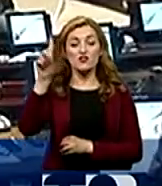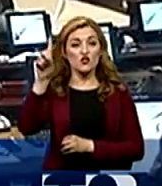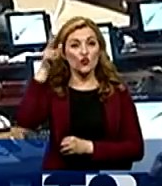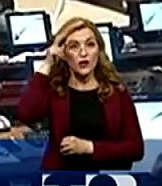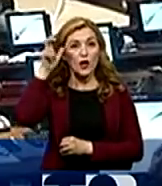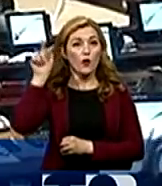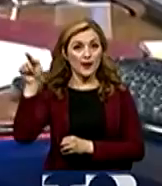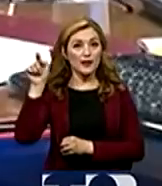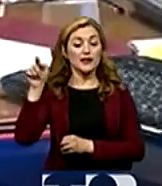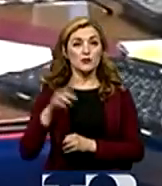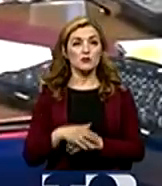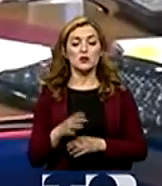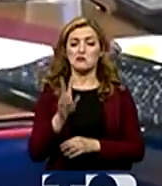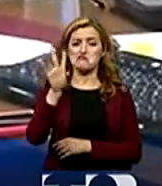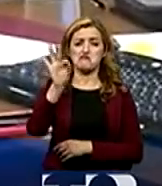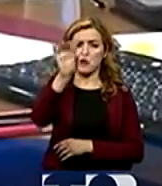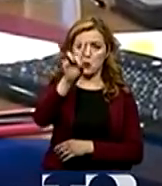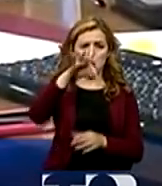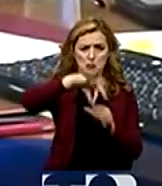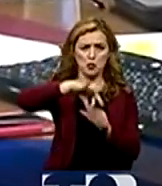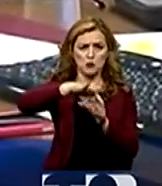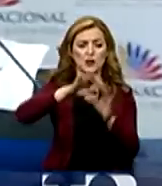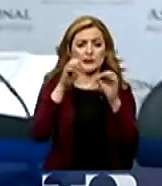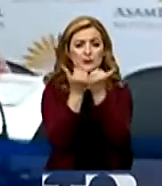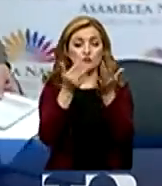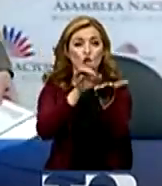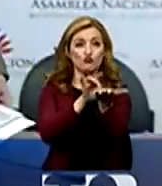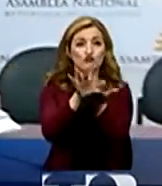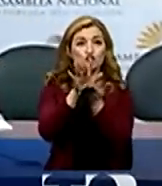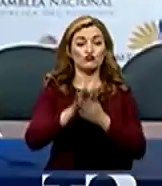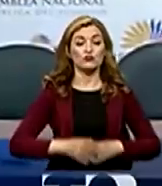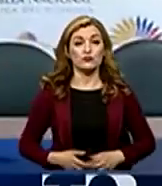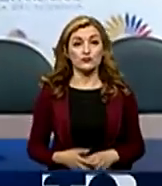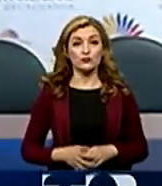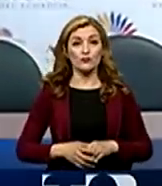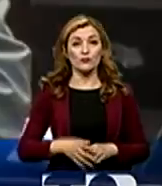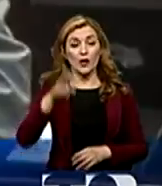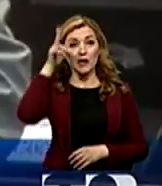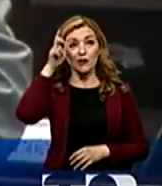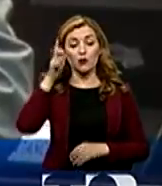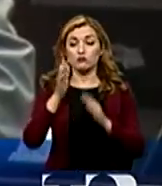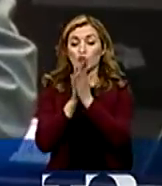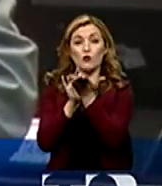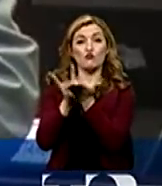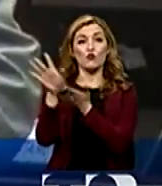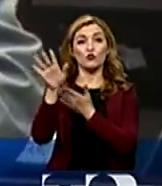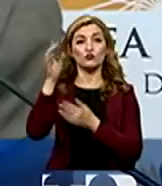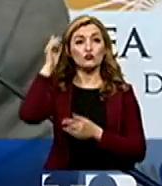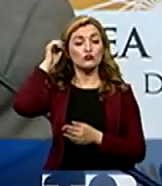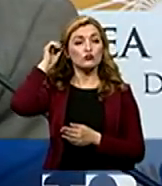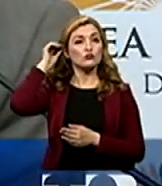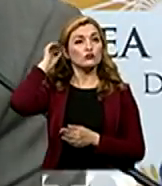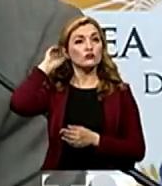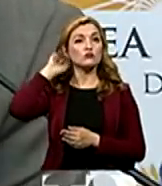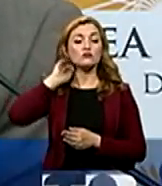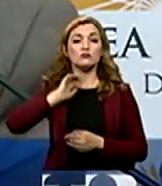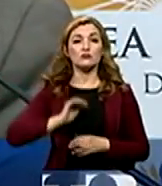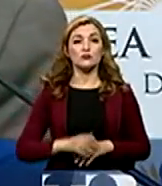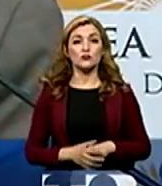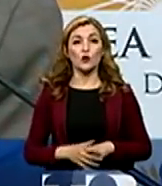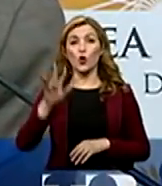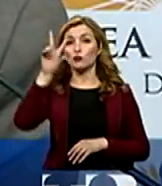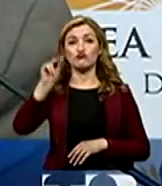los necesarios para la destitución de un asambleísta. Por eso, desde Creo, piden su expulsión del movimiento. Impresentable que